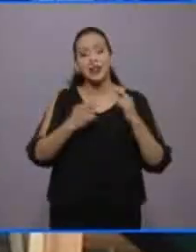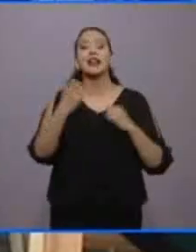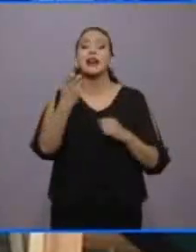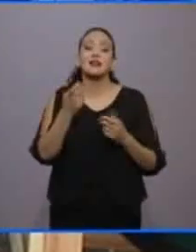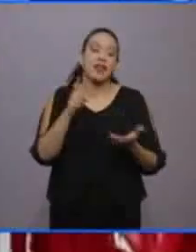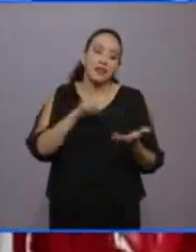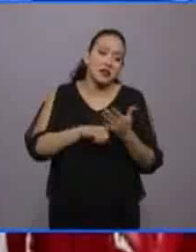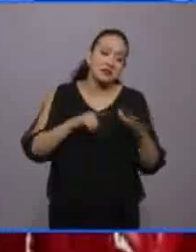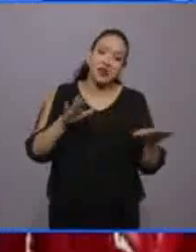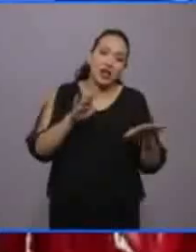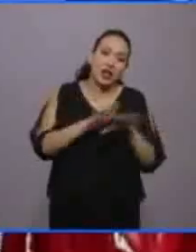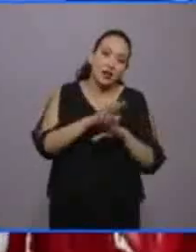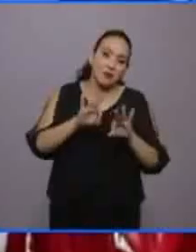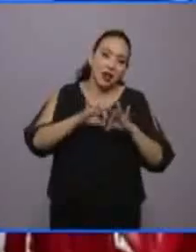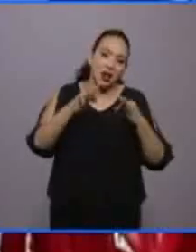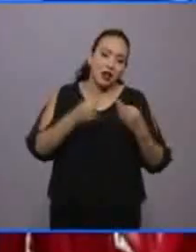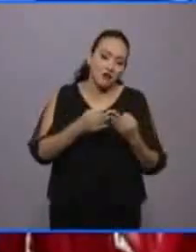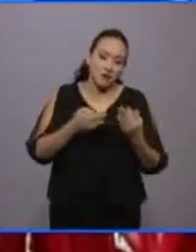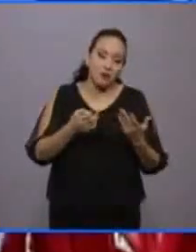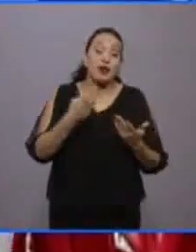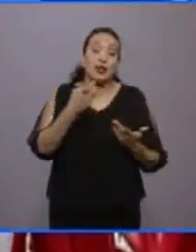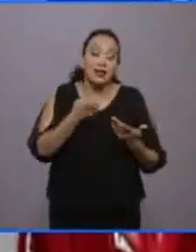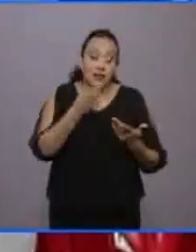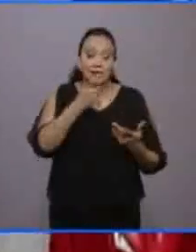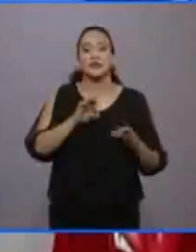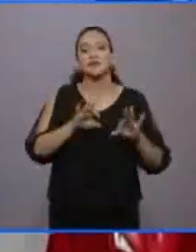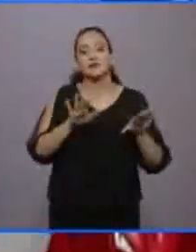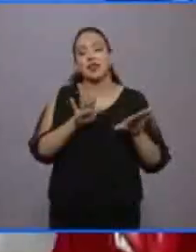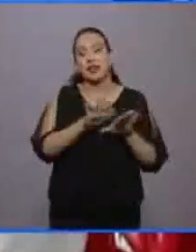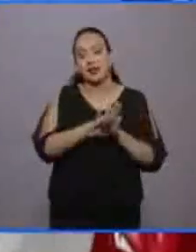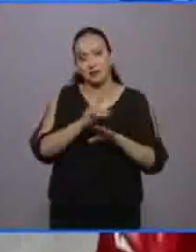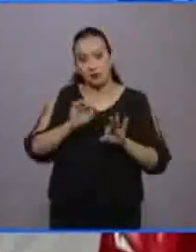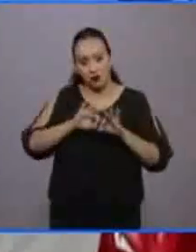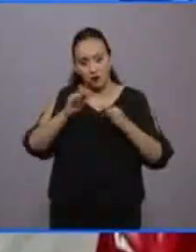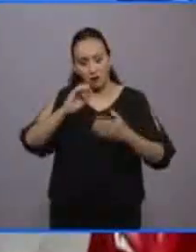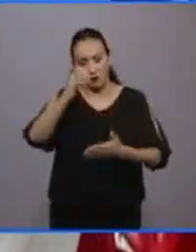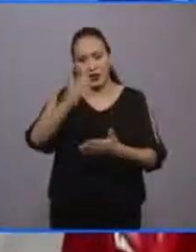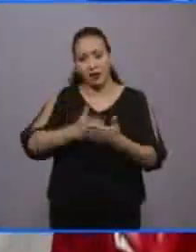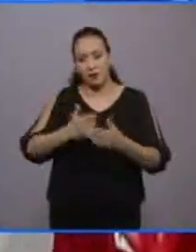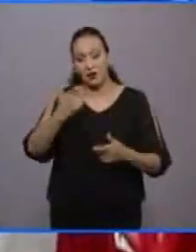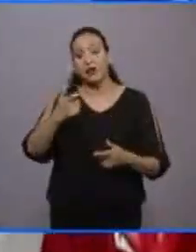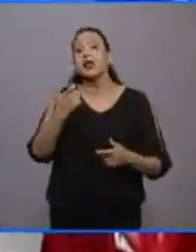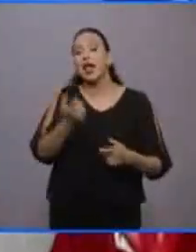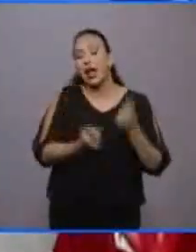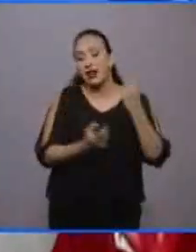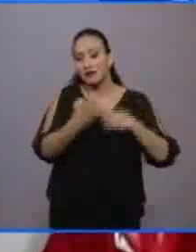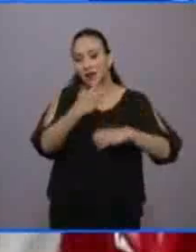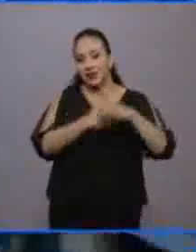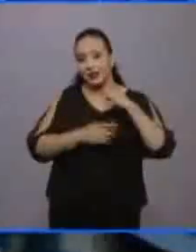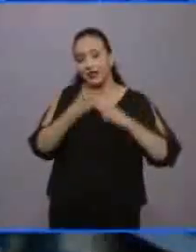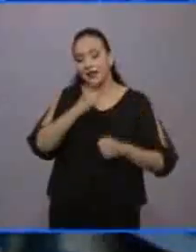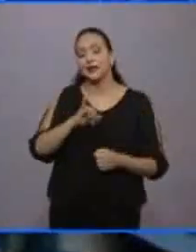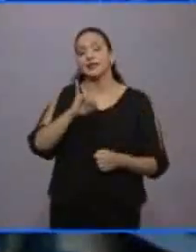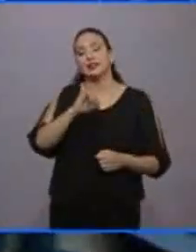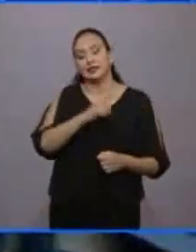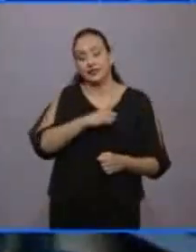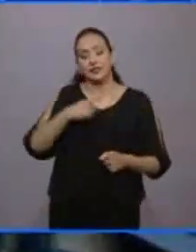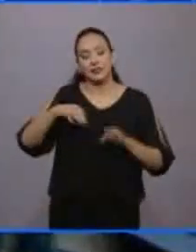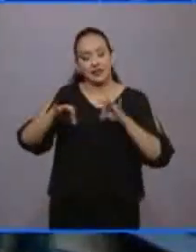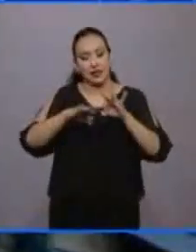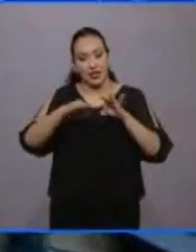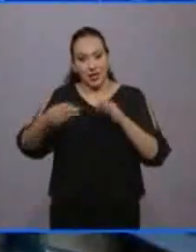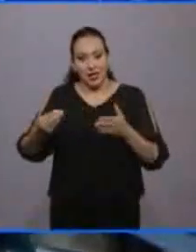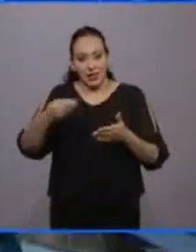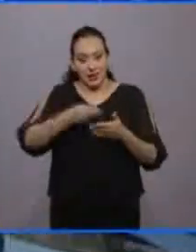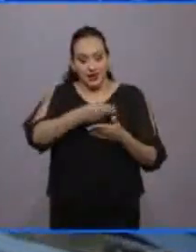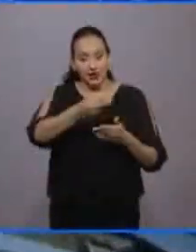sistema normativo que implicó el cambio de modelo de subcontratación, que obligó a las empresas a regularizar a las personas trabajadoras que